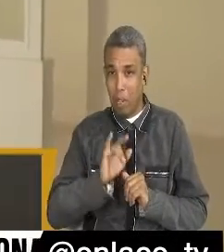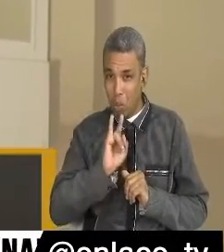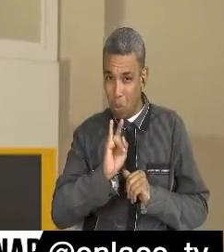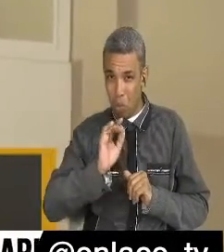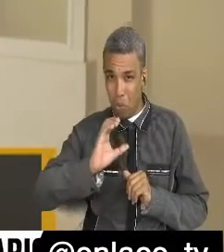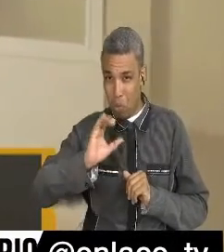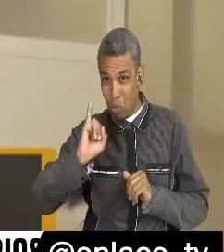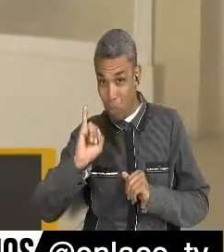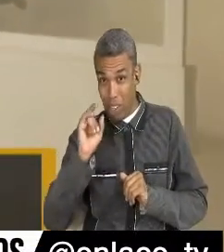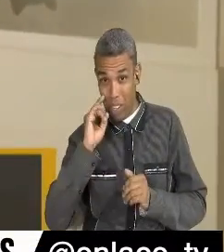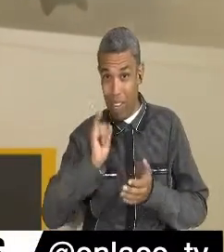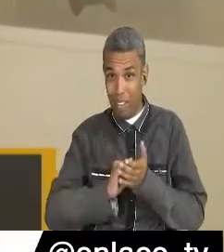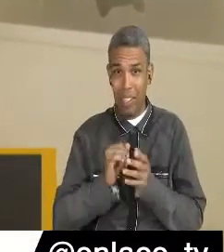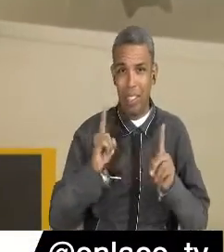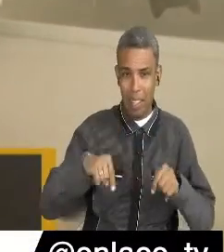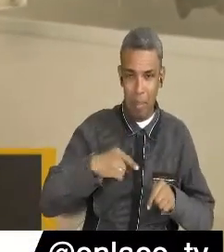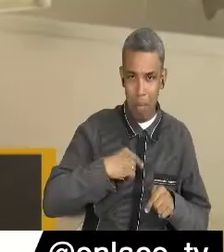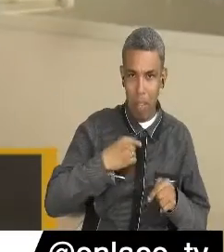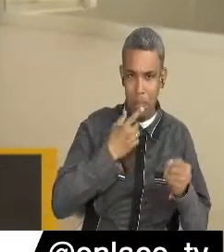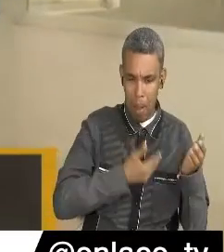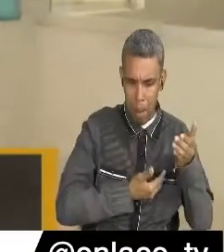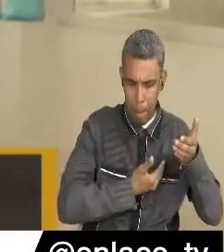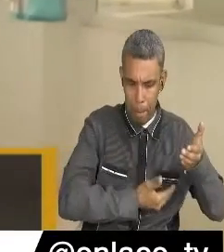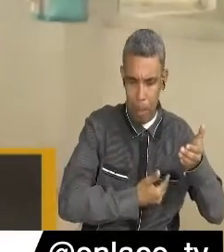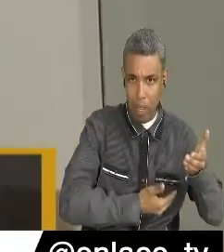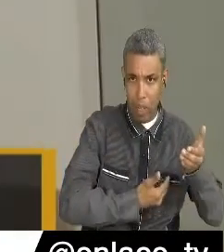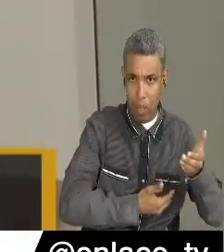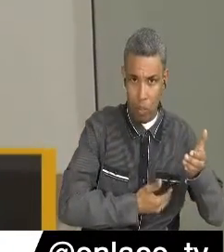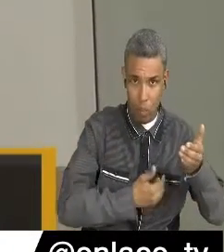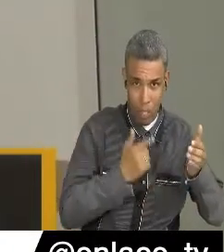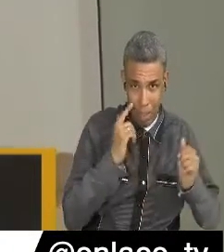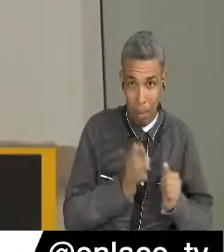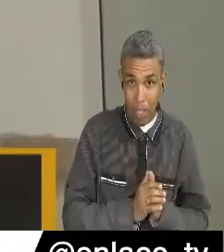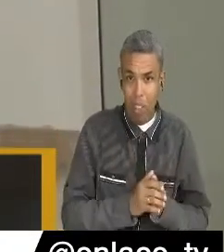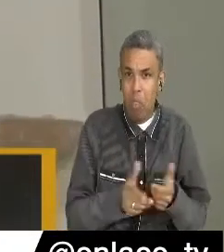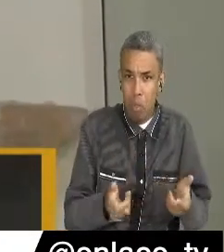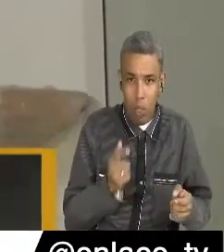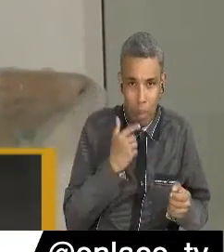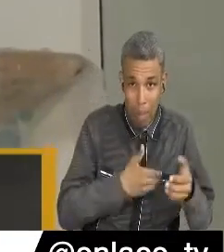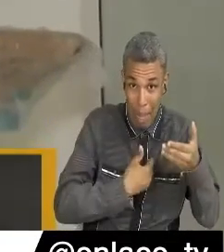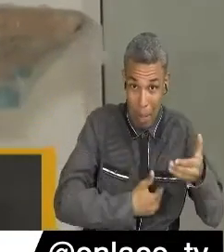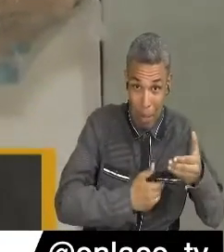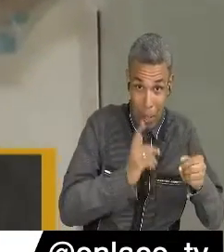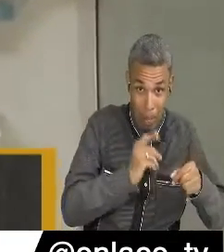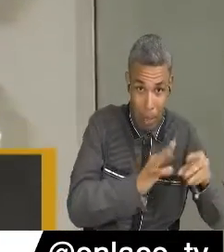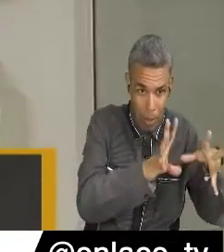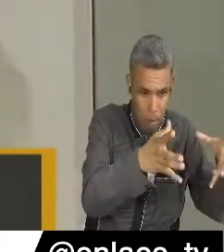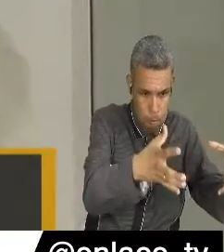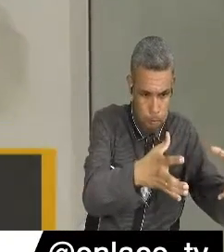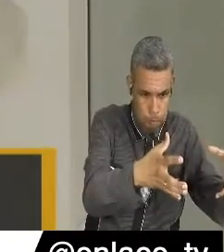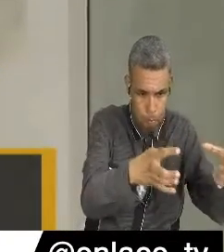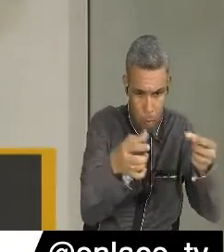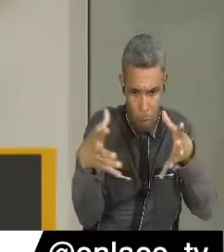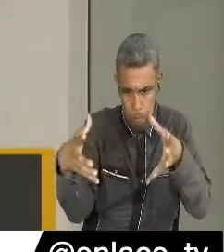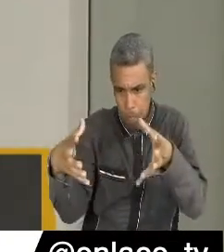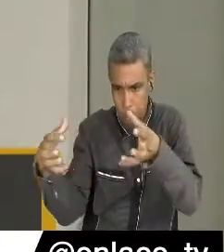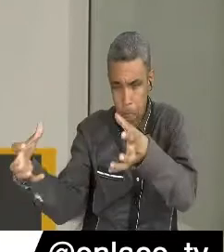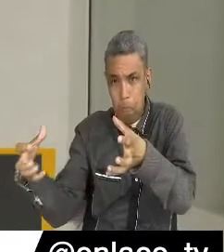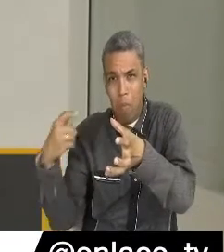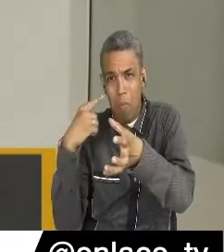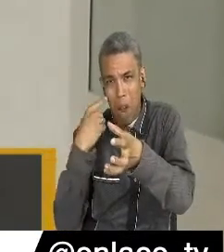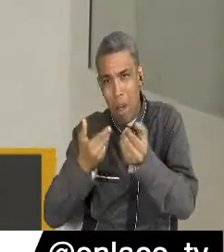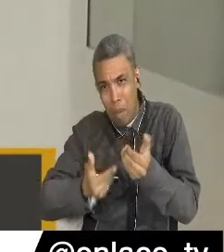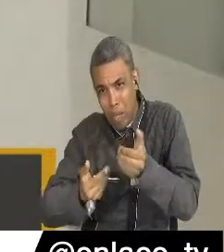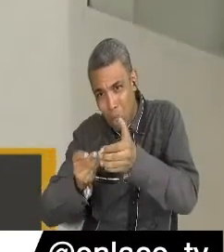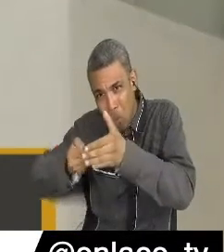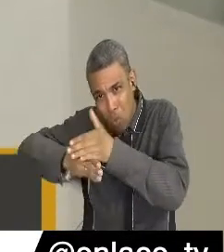que tendría 15 cubículos. Pues inmediatamente la atención aquí en Barranca Bermeja y dejar de sufrir con el tema de tener que buscar una